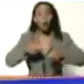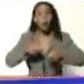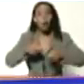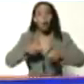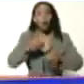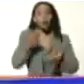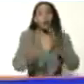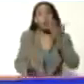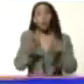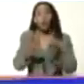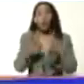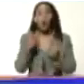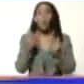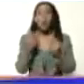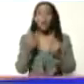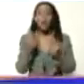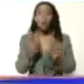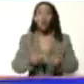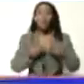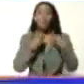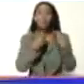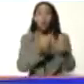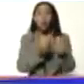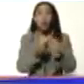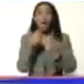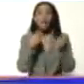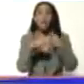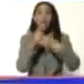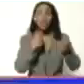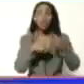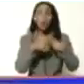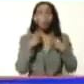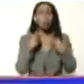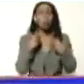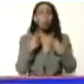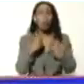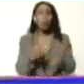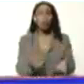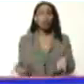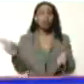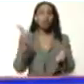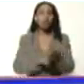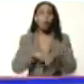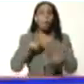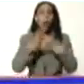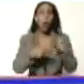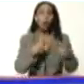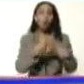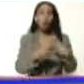estabilizamos los precios garantizamos las inversiones para la reposición de la producción